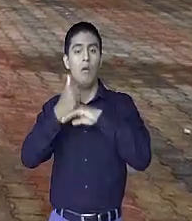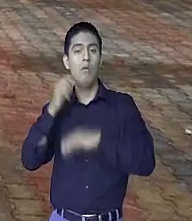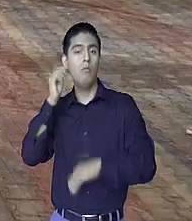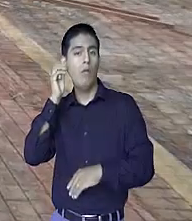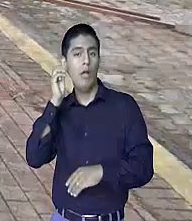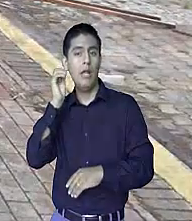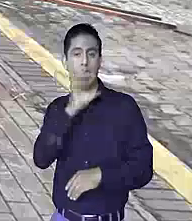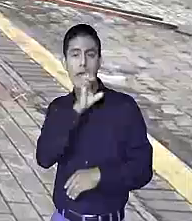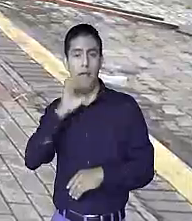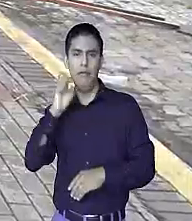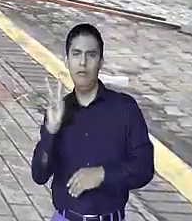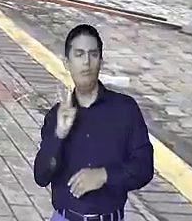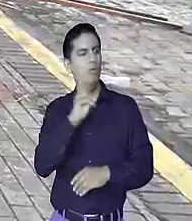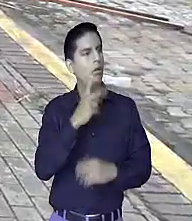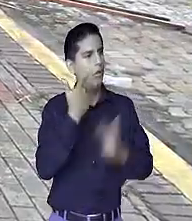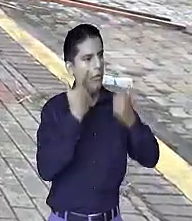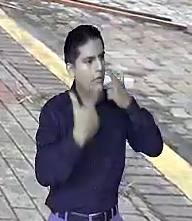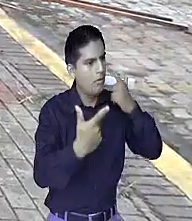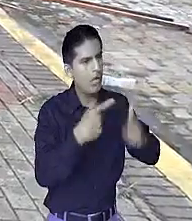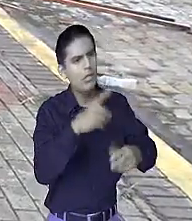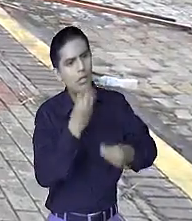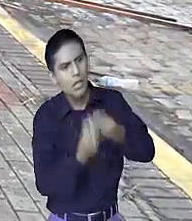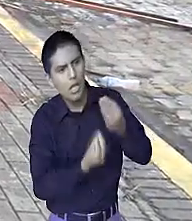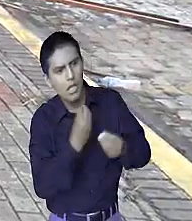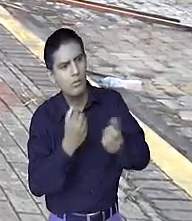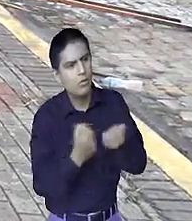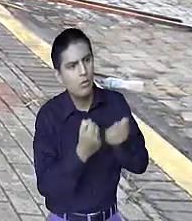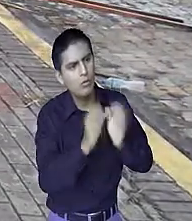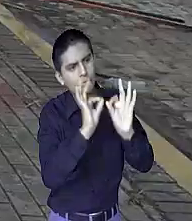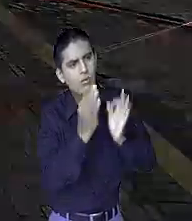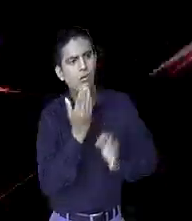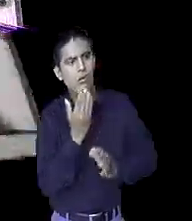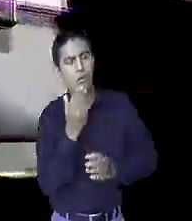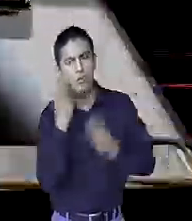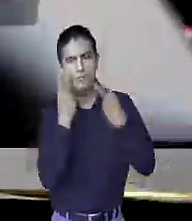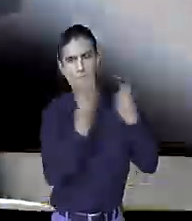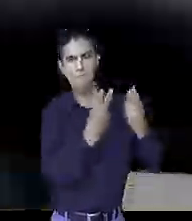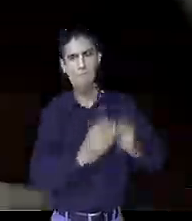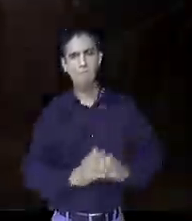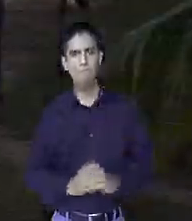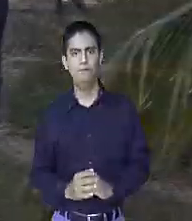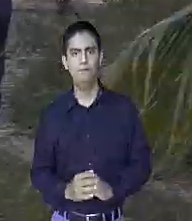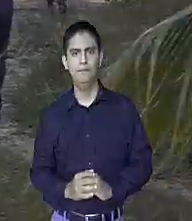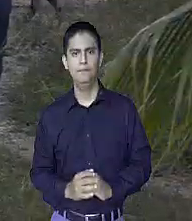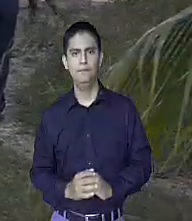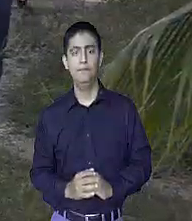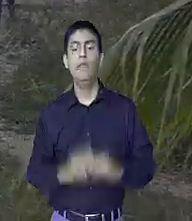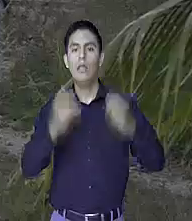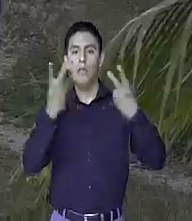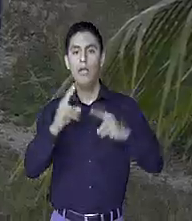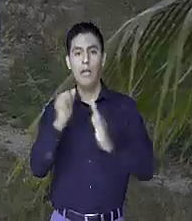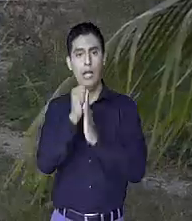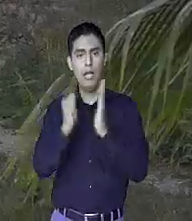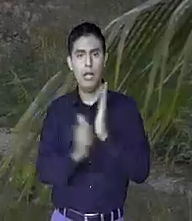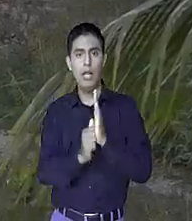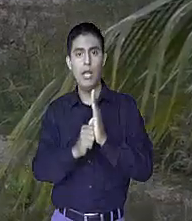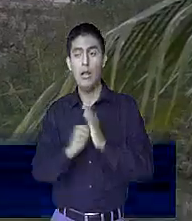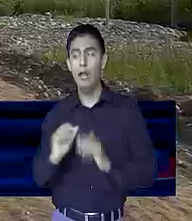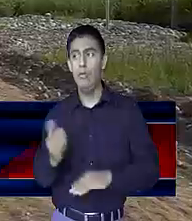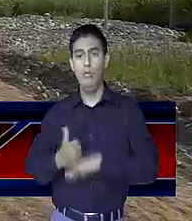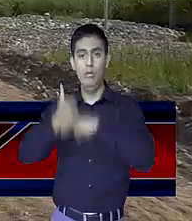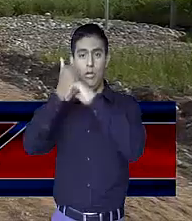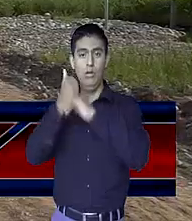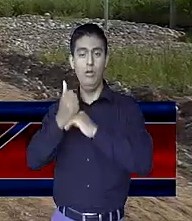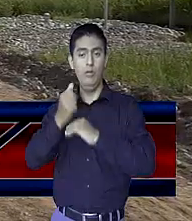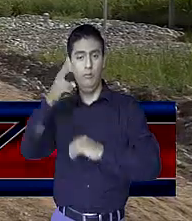Evelyn Ormaza, quienes verificaron las actividades que allí se realizan. Dentro de su agenda, el primer personero